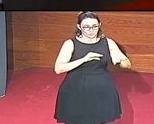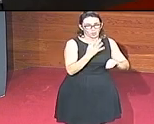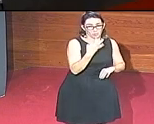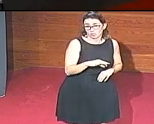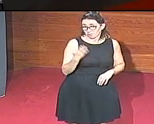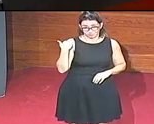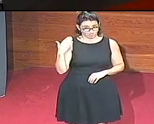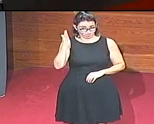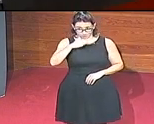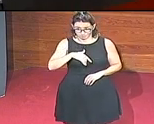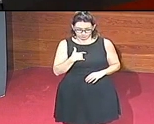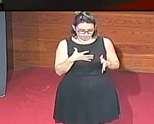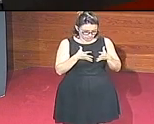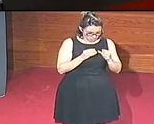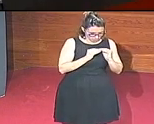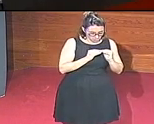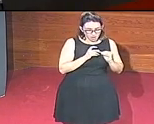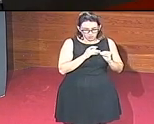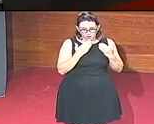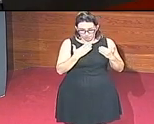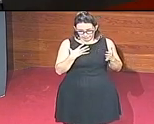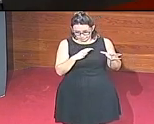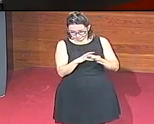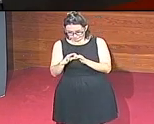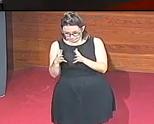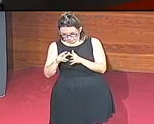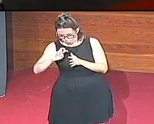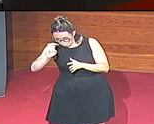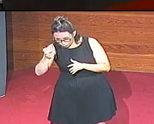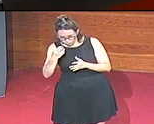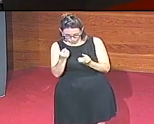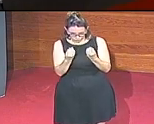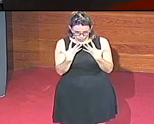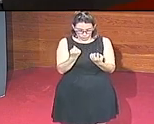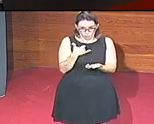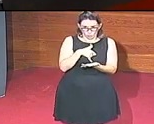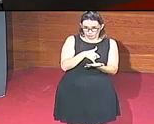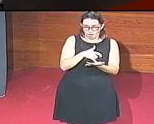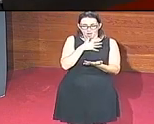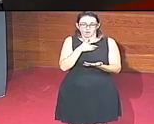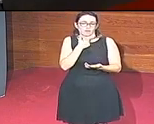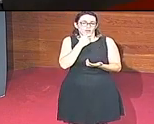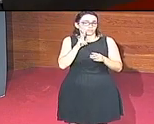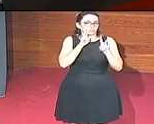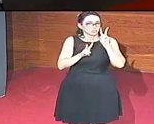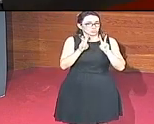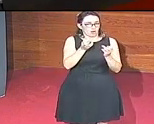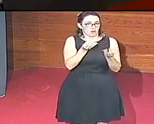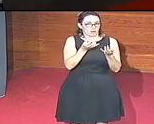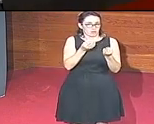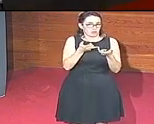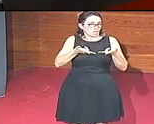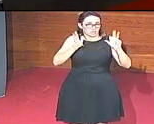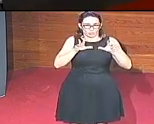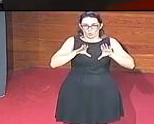esquemas basados en otros esquemas ahora disponemos de mucha información visual que se puede utilizar libre de derechos